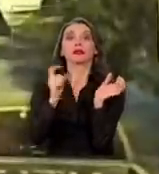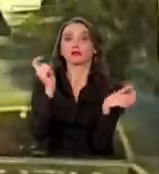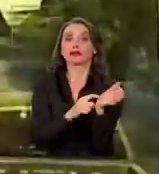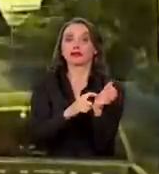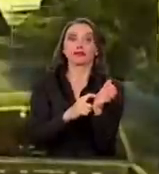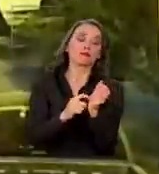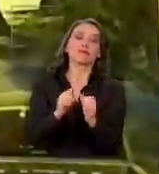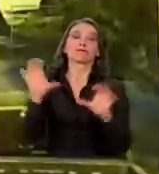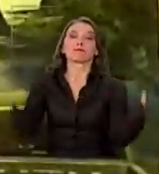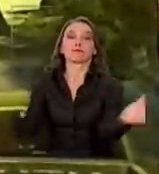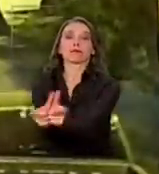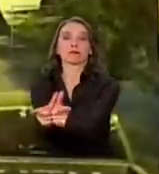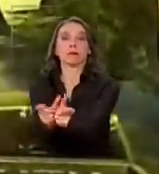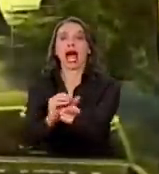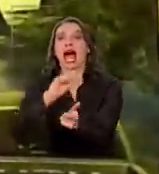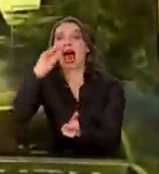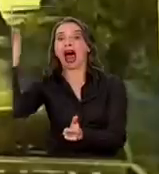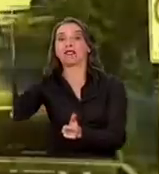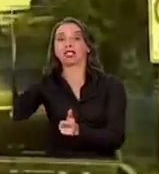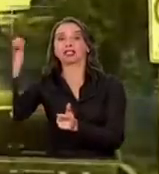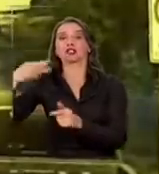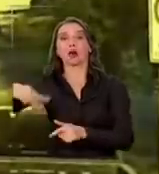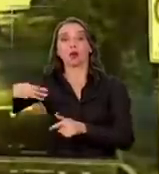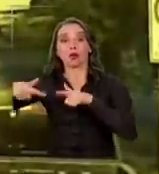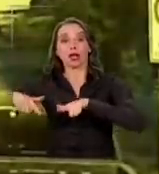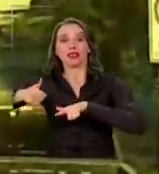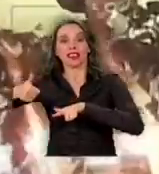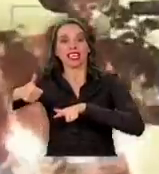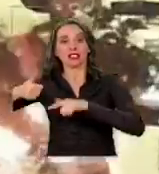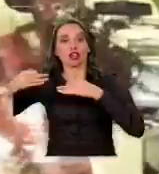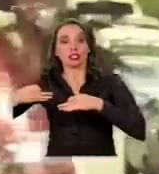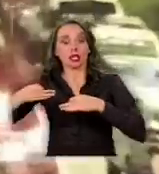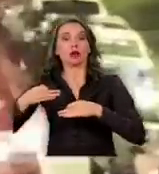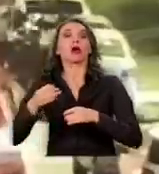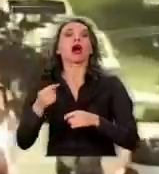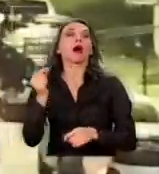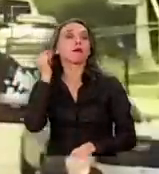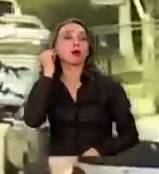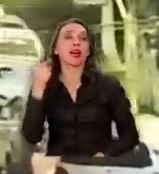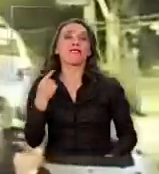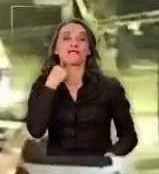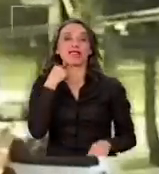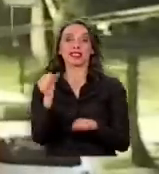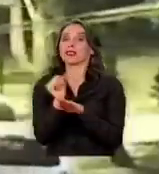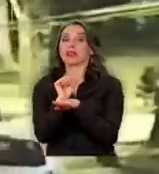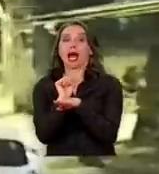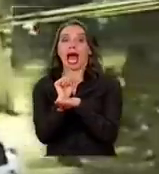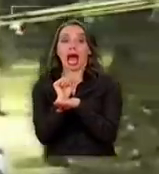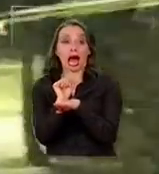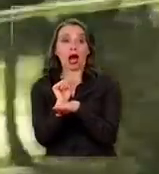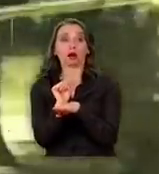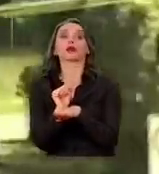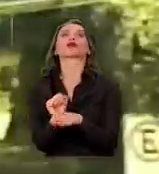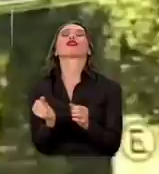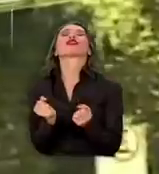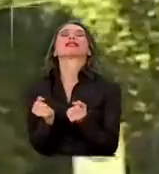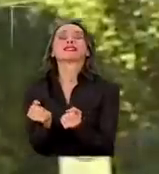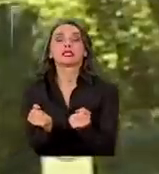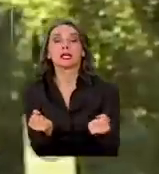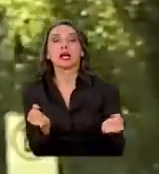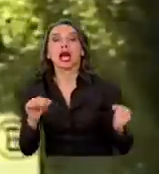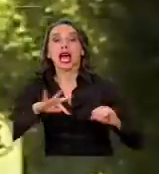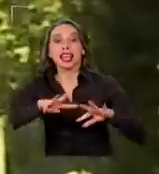A los minutos llegó dirección de seguridad. La víctima quedó con cortes en su cara luego que los delincuentes rompieran los vidrios del auto.